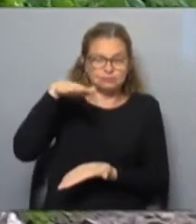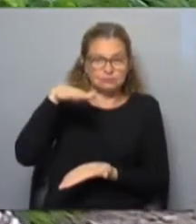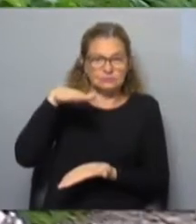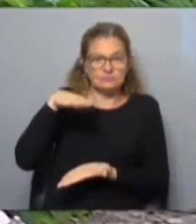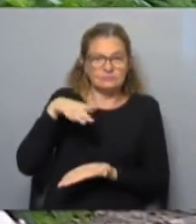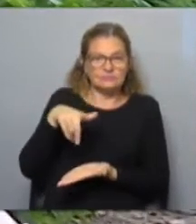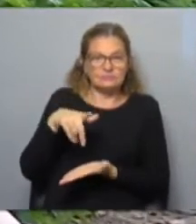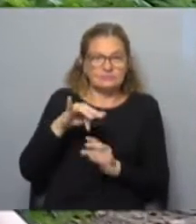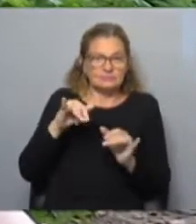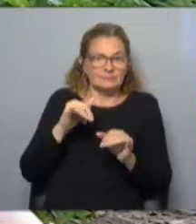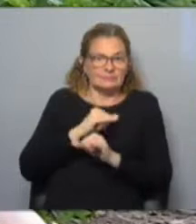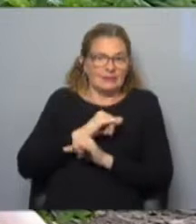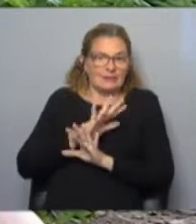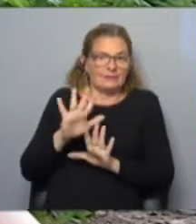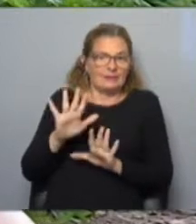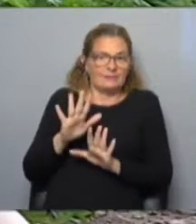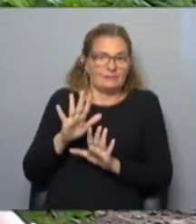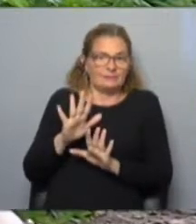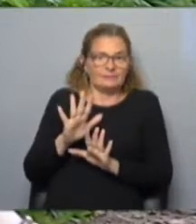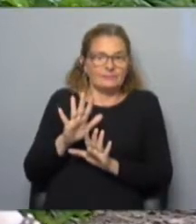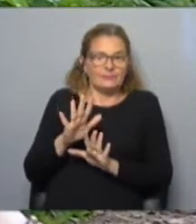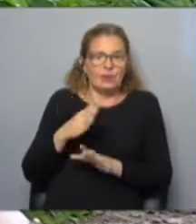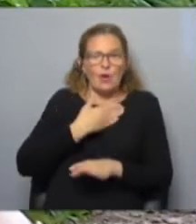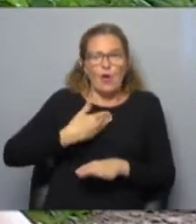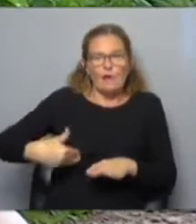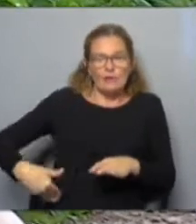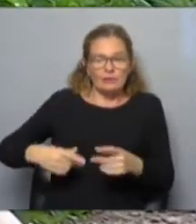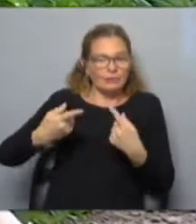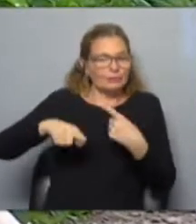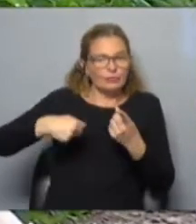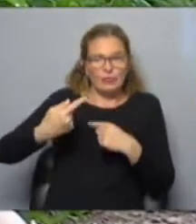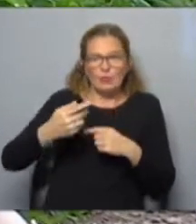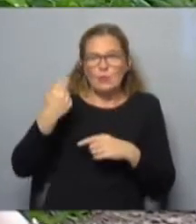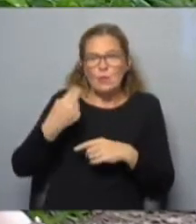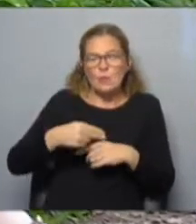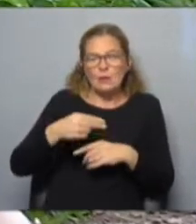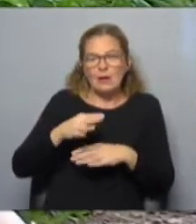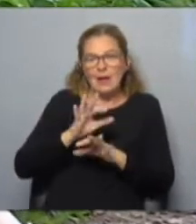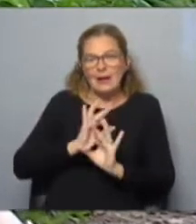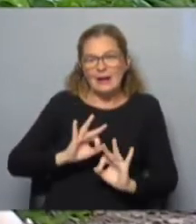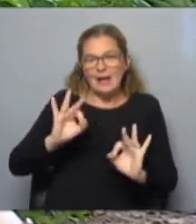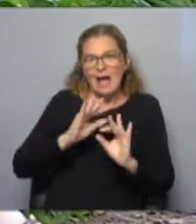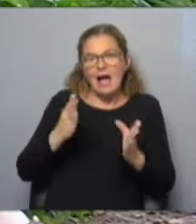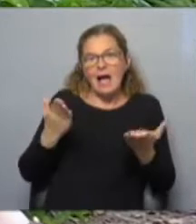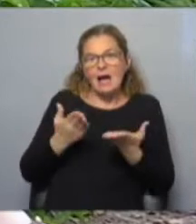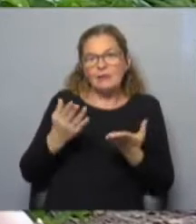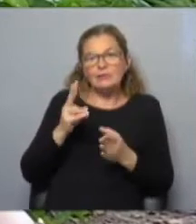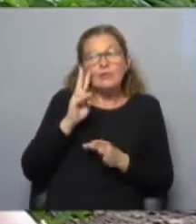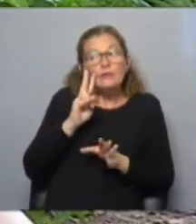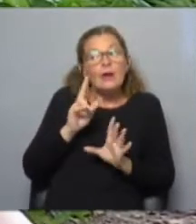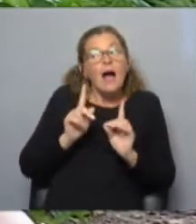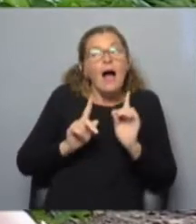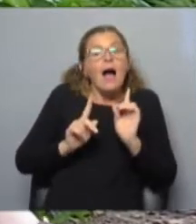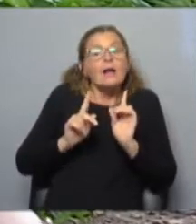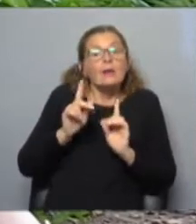han pasado gobierno, han pasado de todo, nunca han hecho nada. Ahora, yo veo una esperanza de que